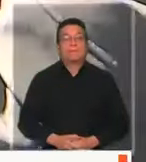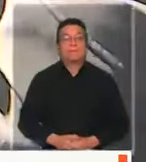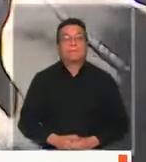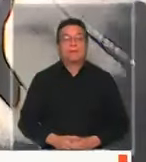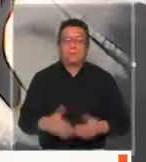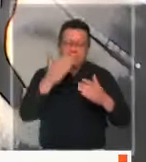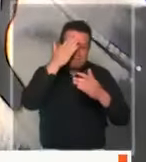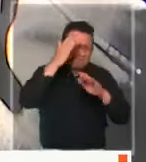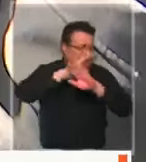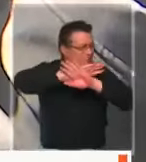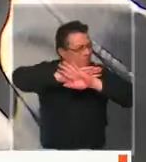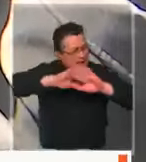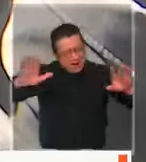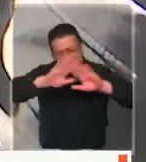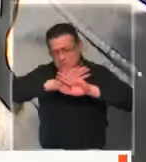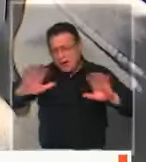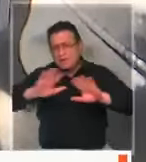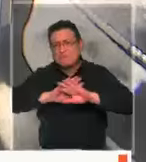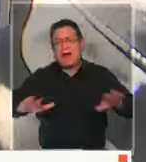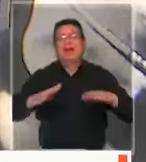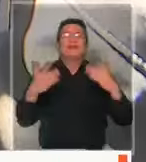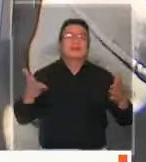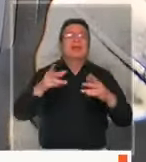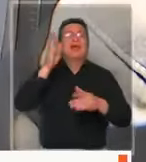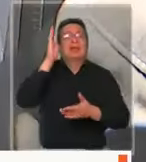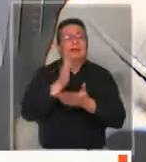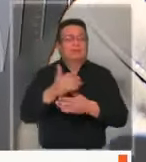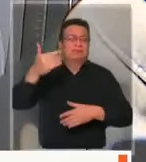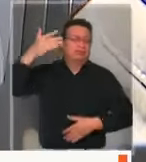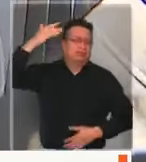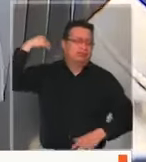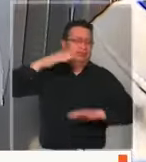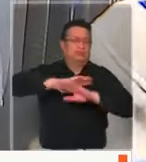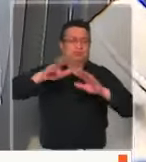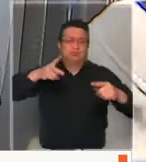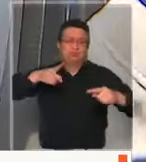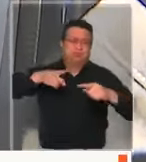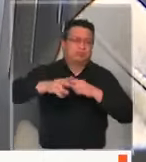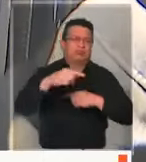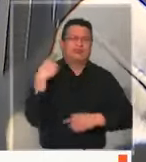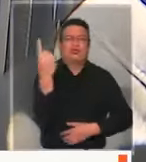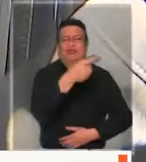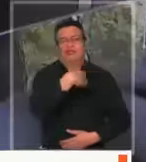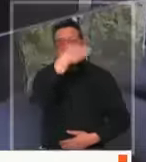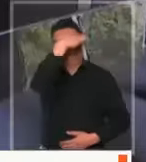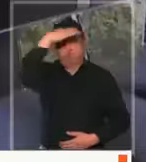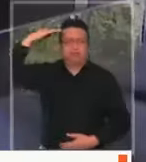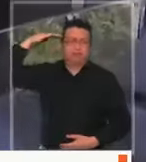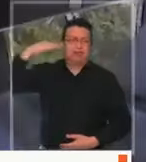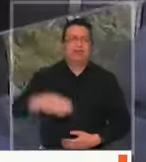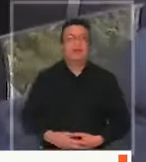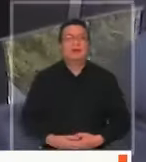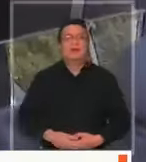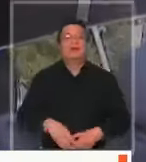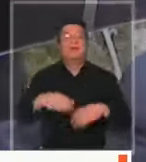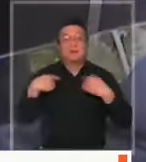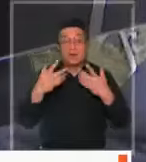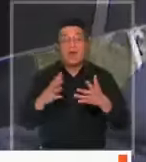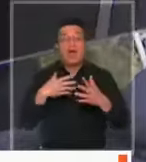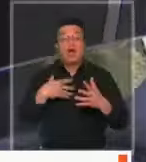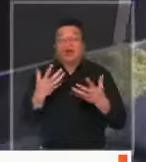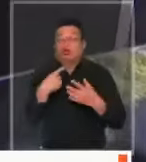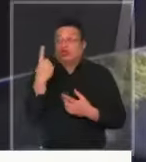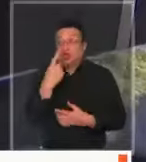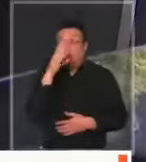Malo, pues, amigo. Malo. Esto debería cambiar ya de hace rato. Esta cuestión de la delincuencia ya nos tiene a todos ya más que arriba. Estar con la masa, pero estar solo